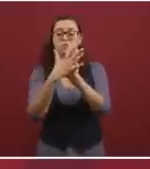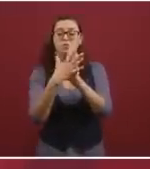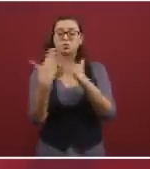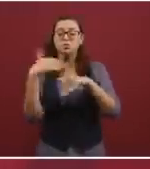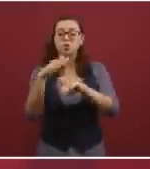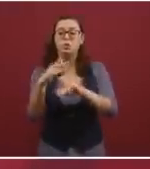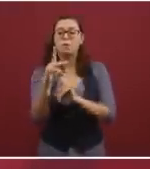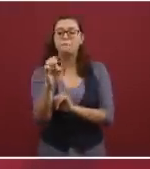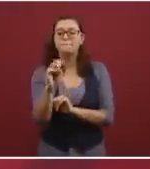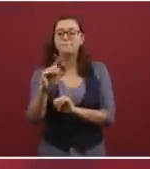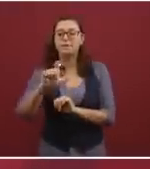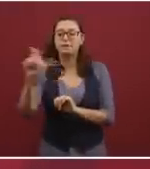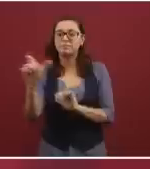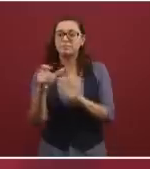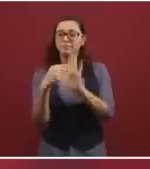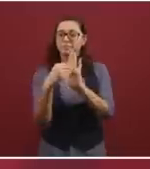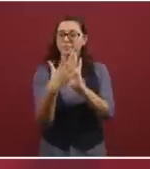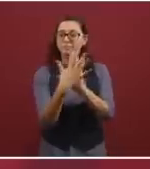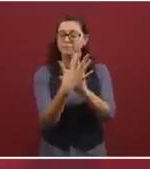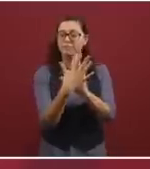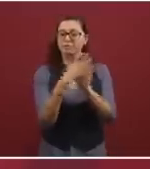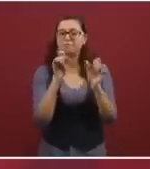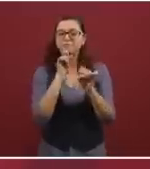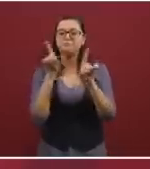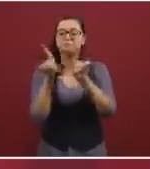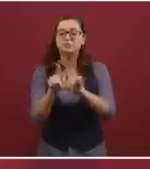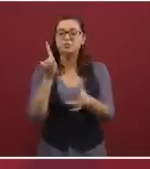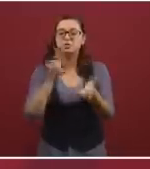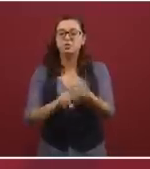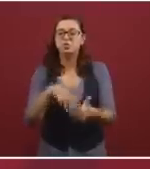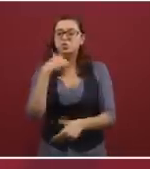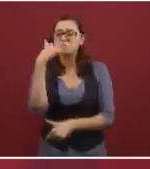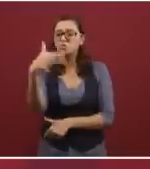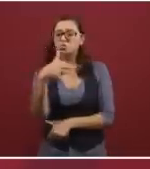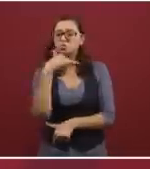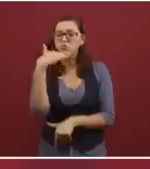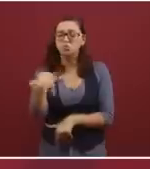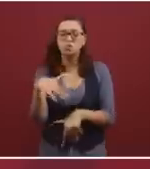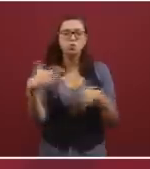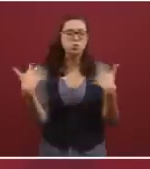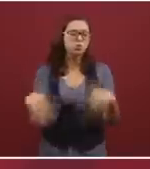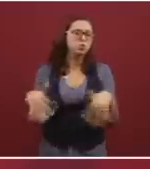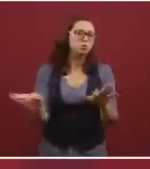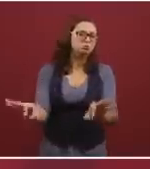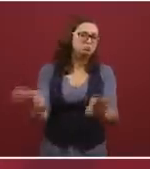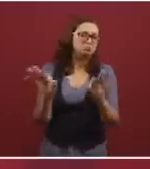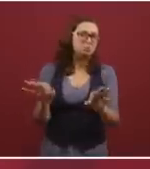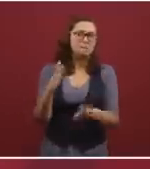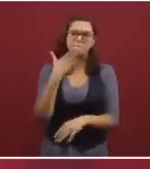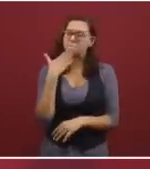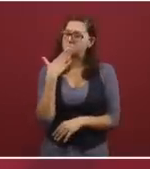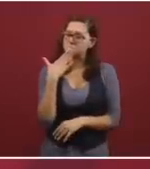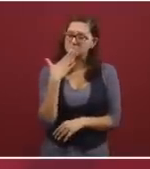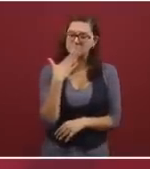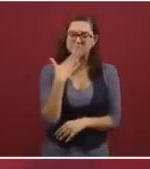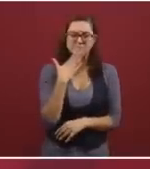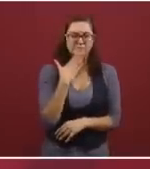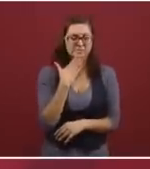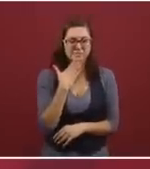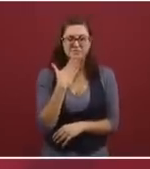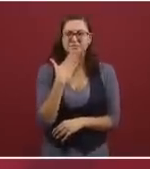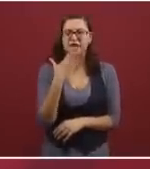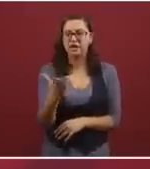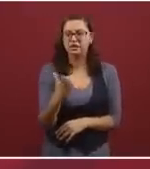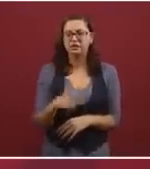Pemex y sobre la corrupción en Pemex, de primera. No sé si